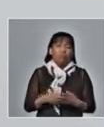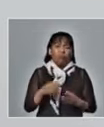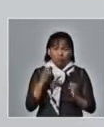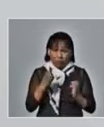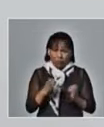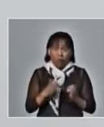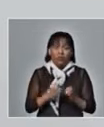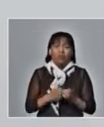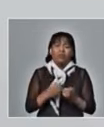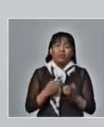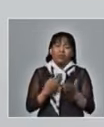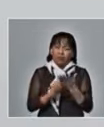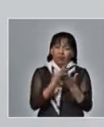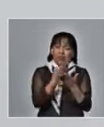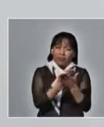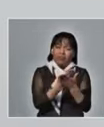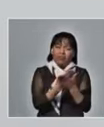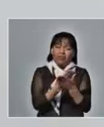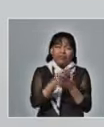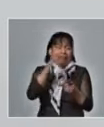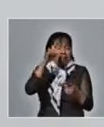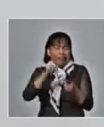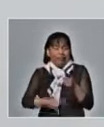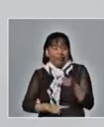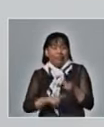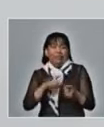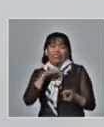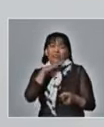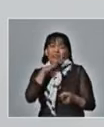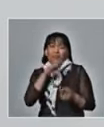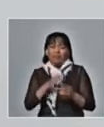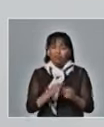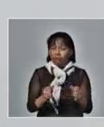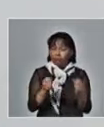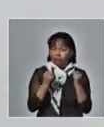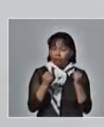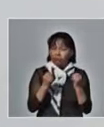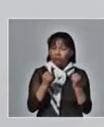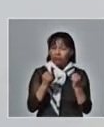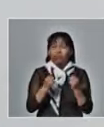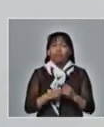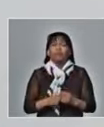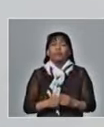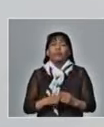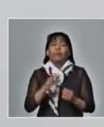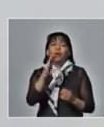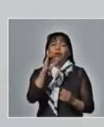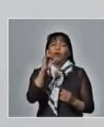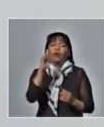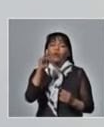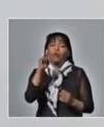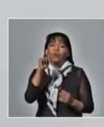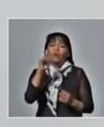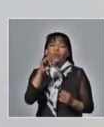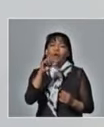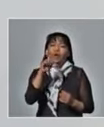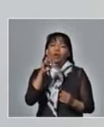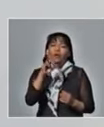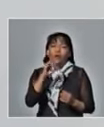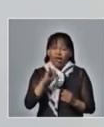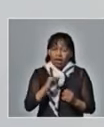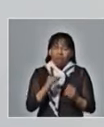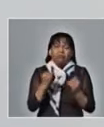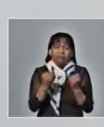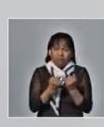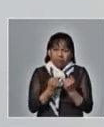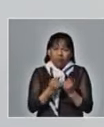el sistema estatal anticorrupción. También fortalecer la Contraloría Ciudadana y crear el Observatorio Social de